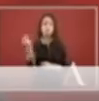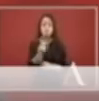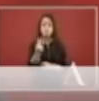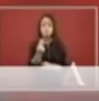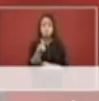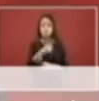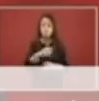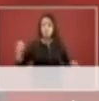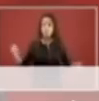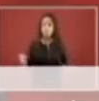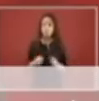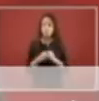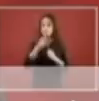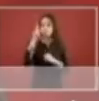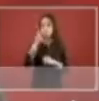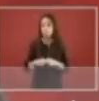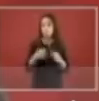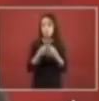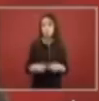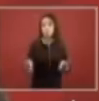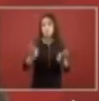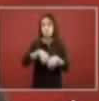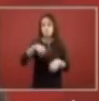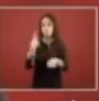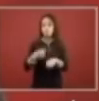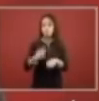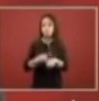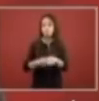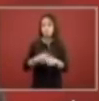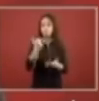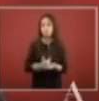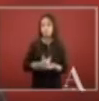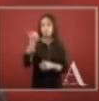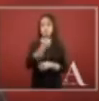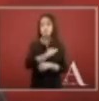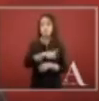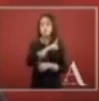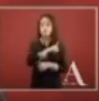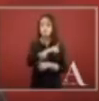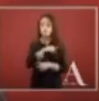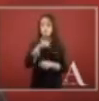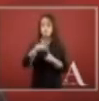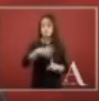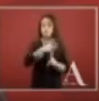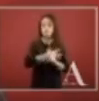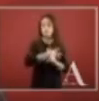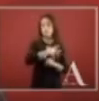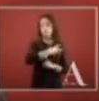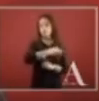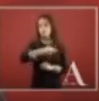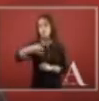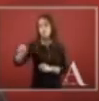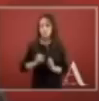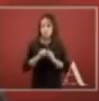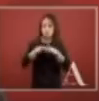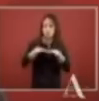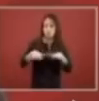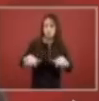declarar como emergencia sanitaria por causa de fuerza mayor a la epidemia de enfermedad generada por el